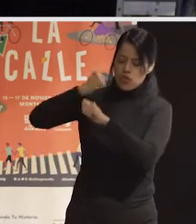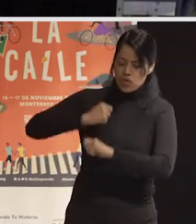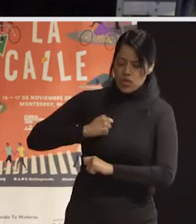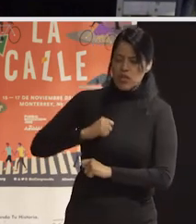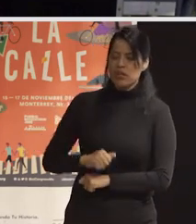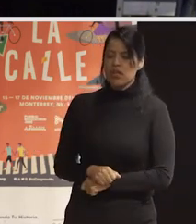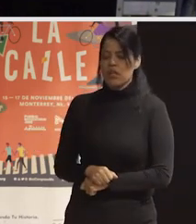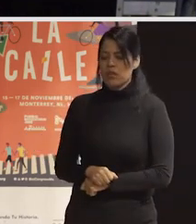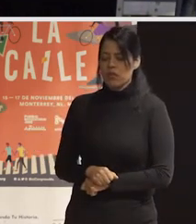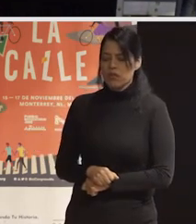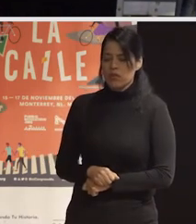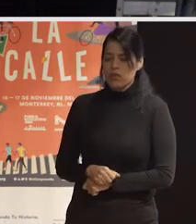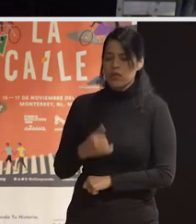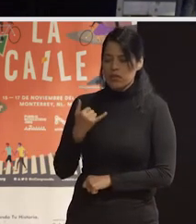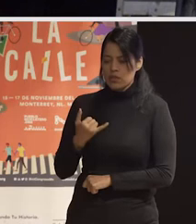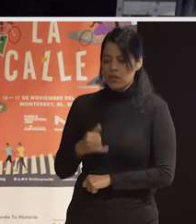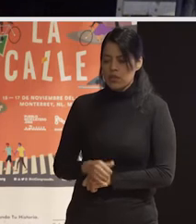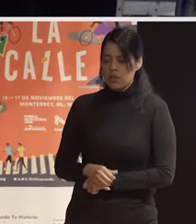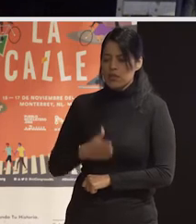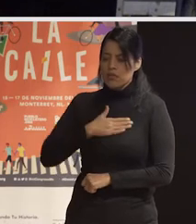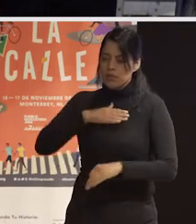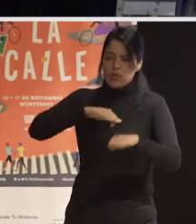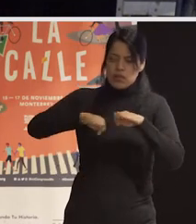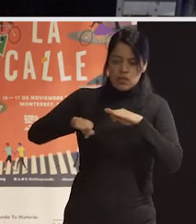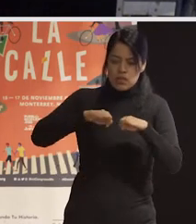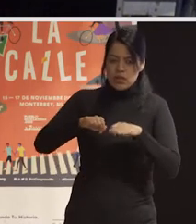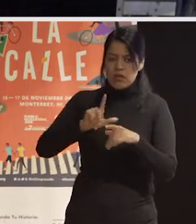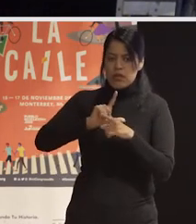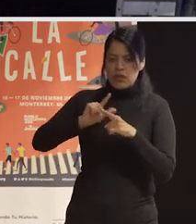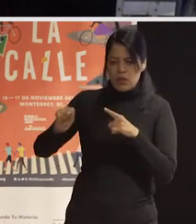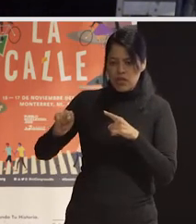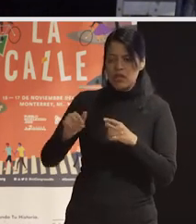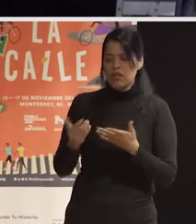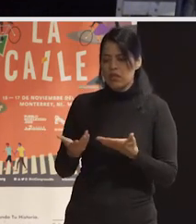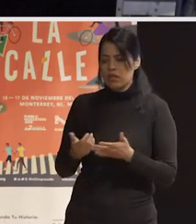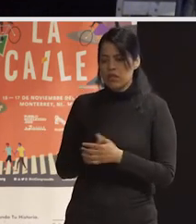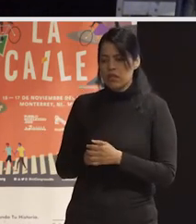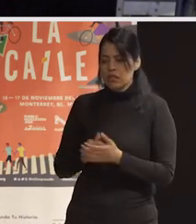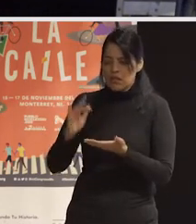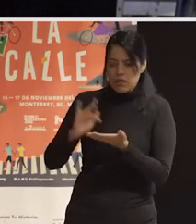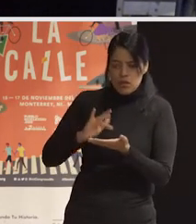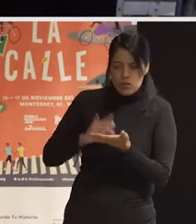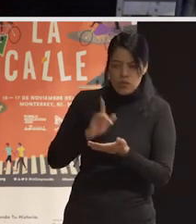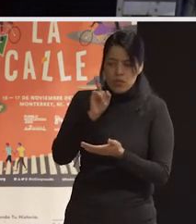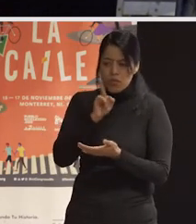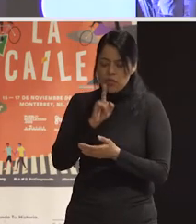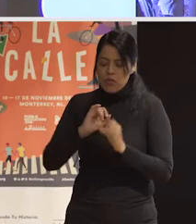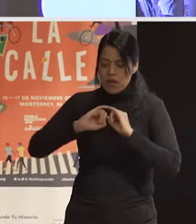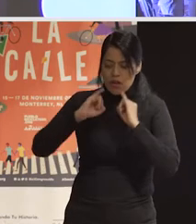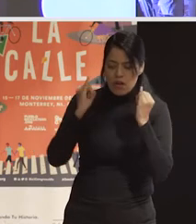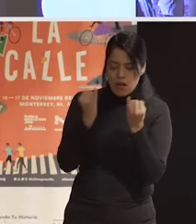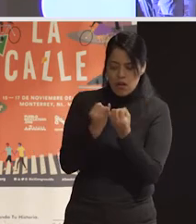parte y el trabajo es ir a hacer como dicen las muchachas en la comunidad a la junta